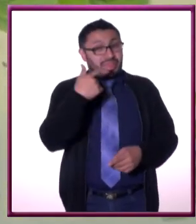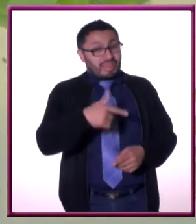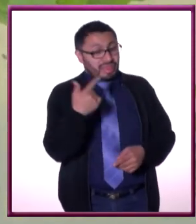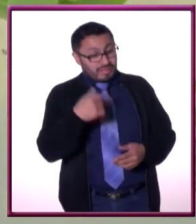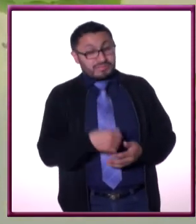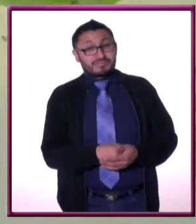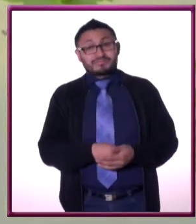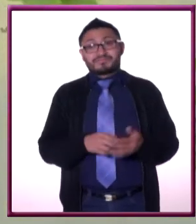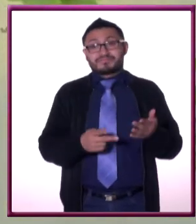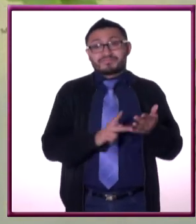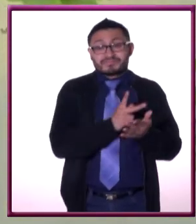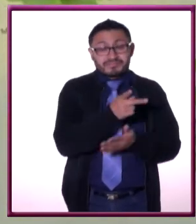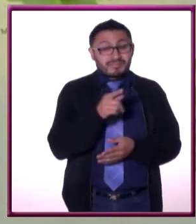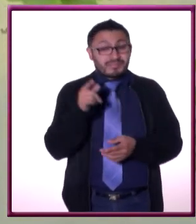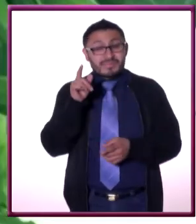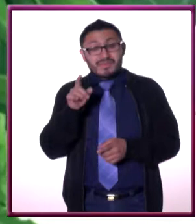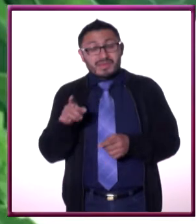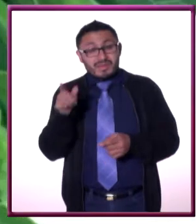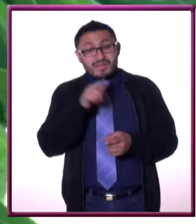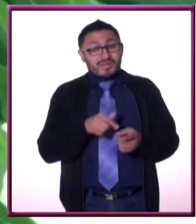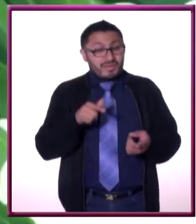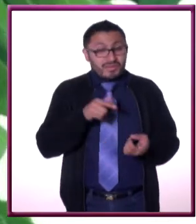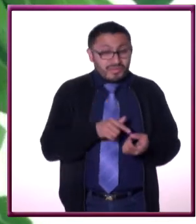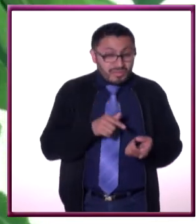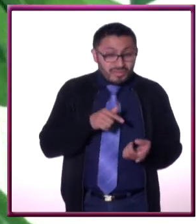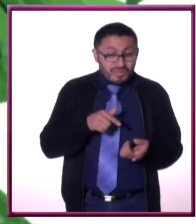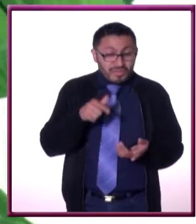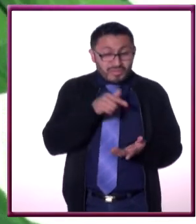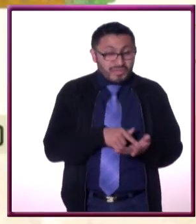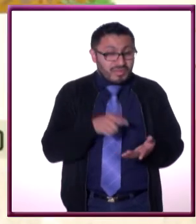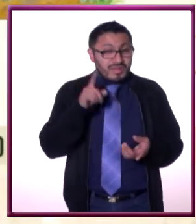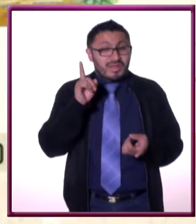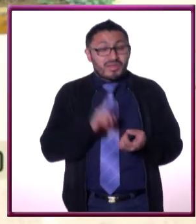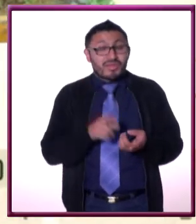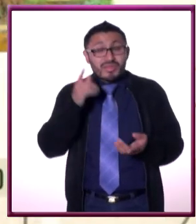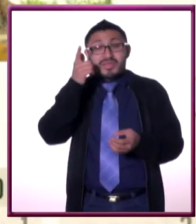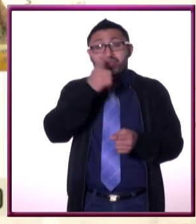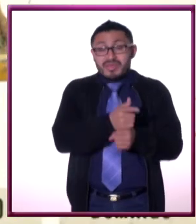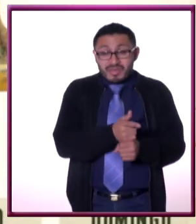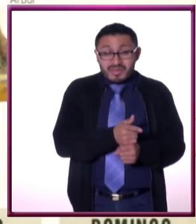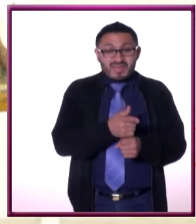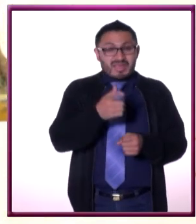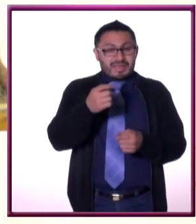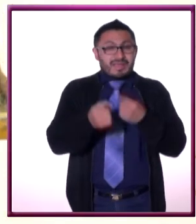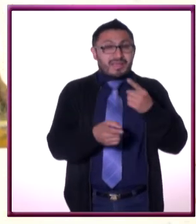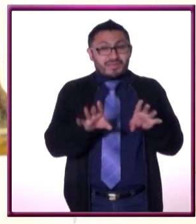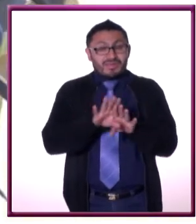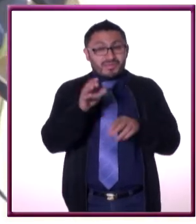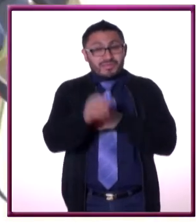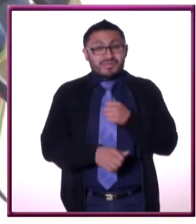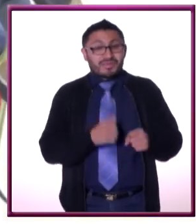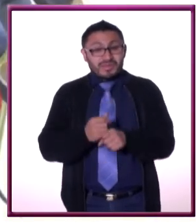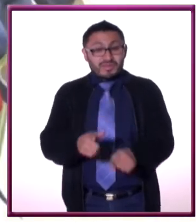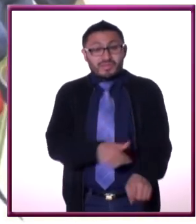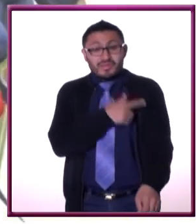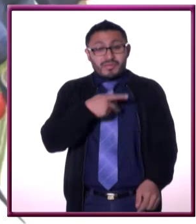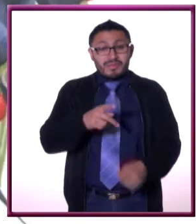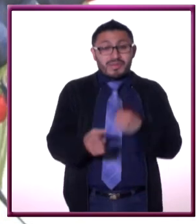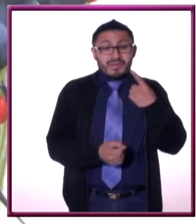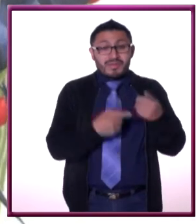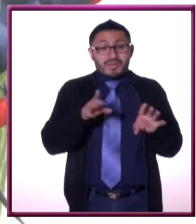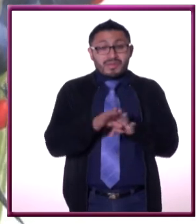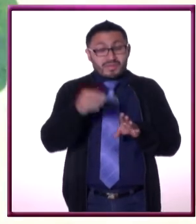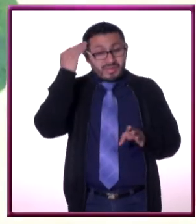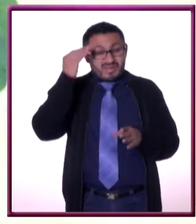plantas. Están ubicadas de acuerdo a cuando las podemos encontrar disponibles, aunque algunas se pueden encontrar a lo largo del año, pero Ujú. aquellas que son de temporadas cortas